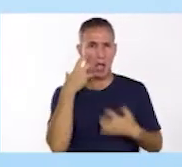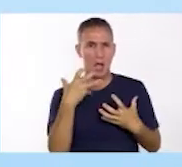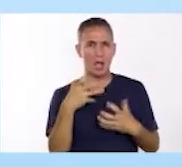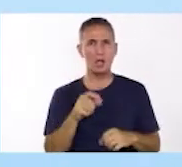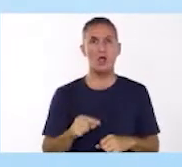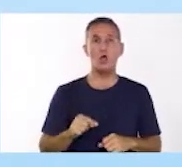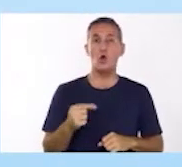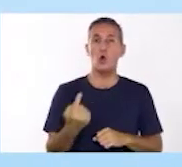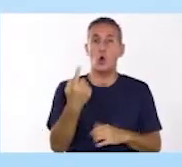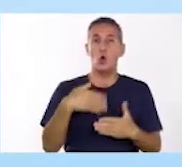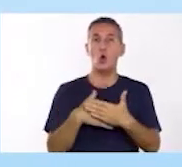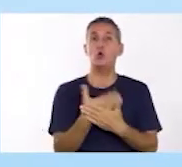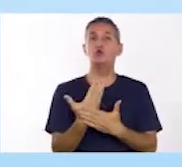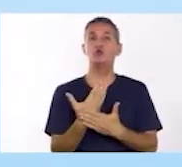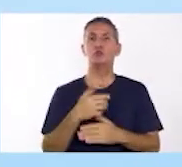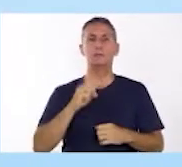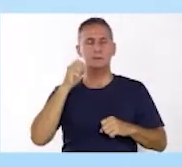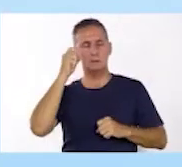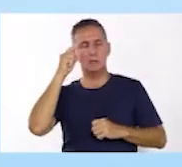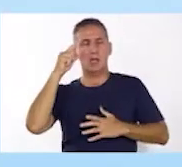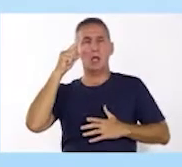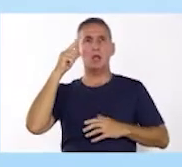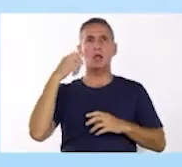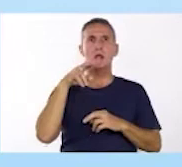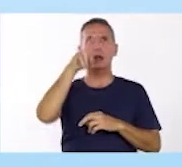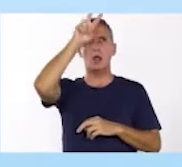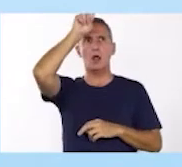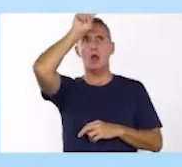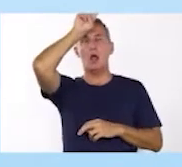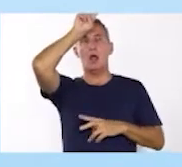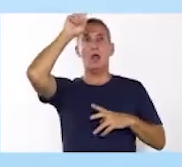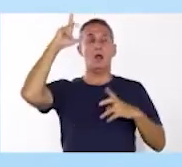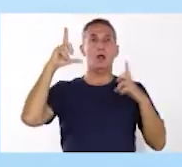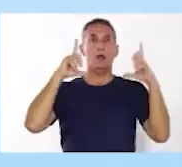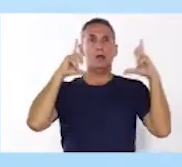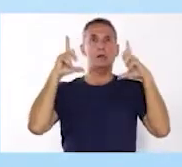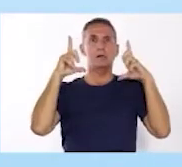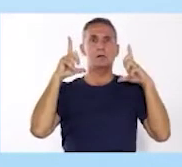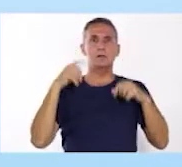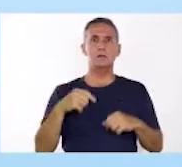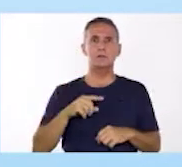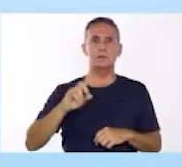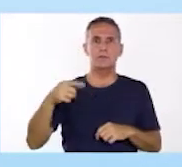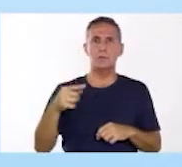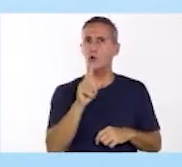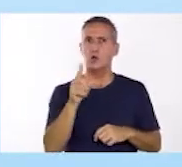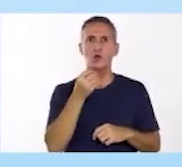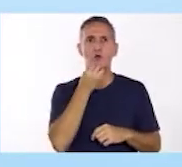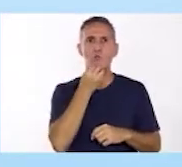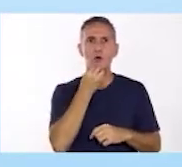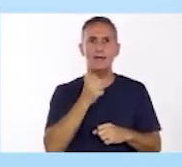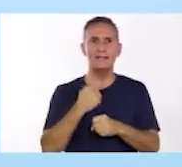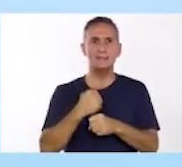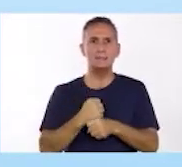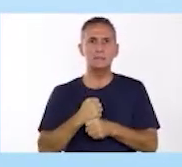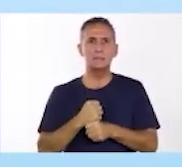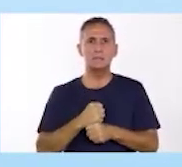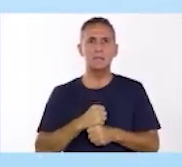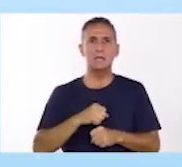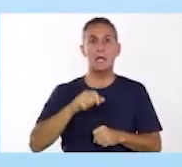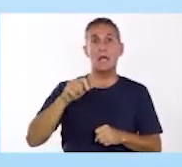día despierta transformado en un insecto, lo que le impide trabajar y provoca la